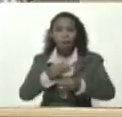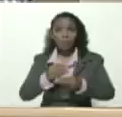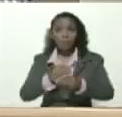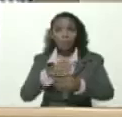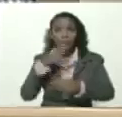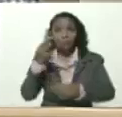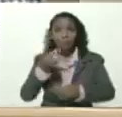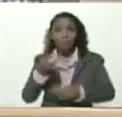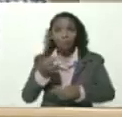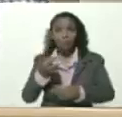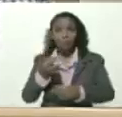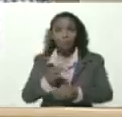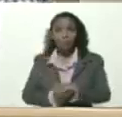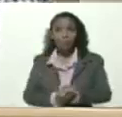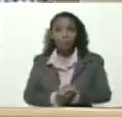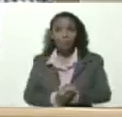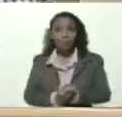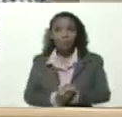¿verdad?,